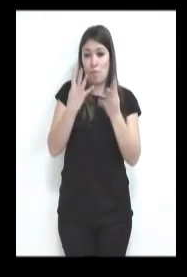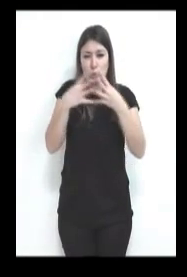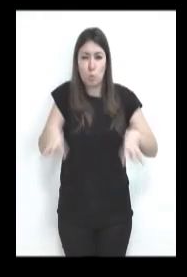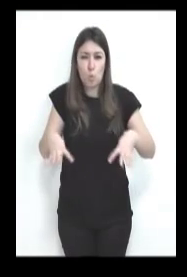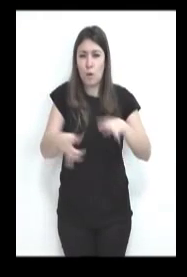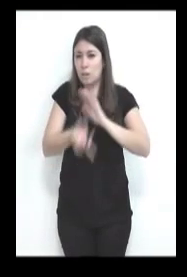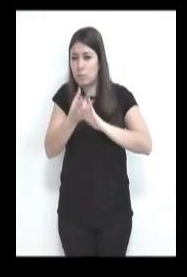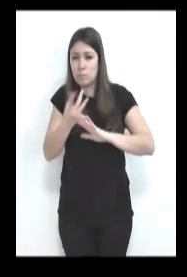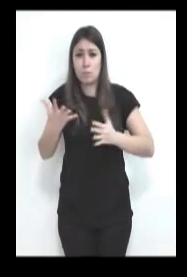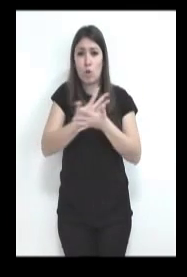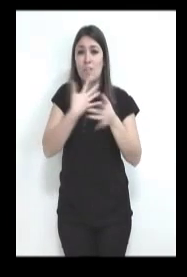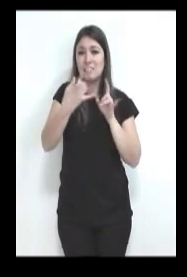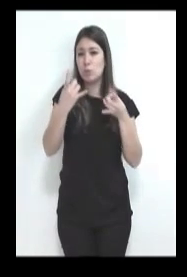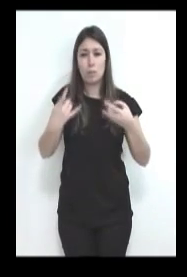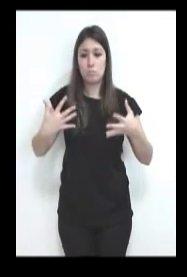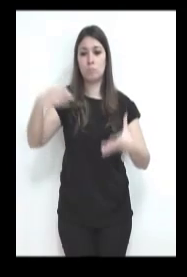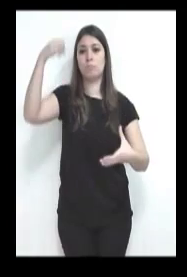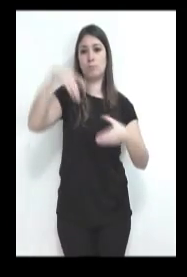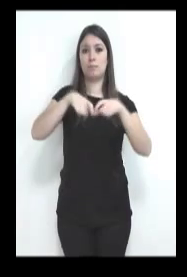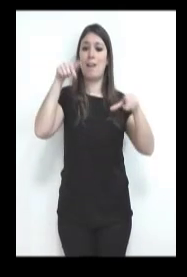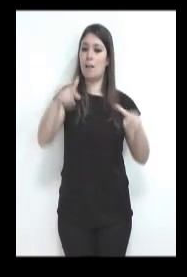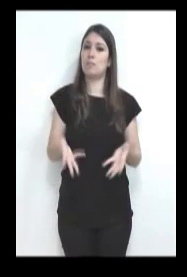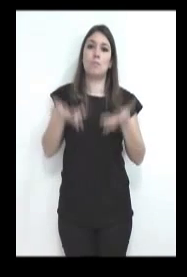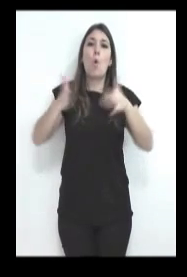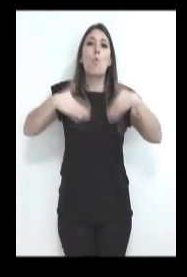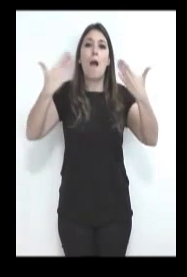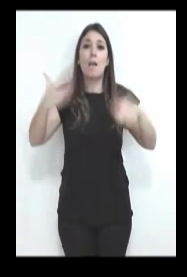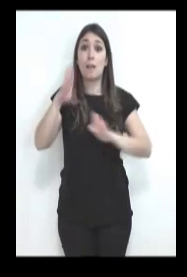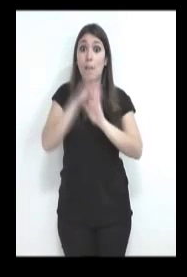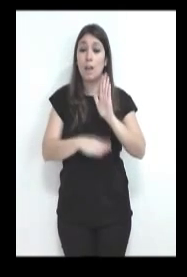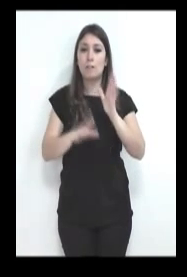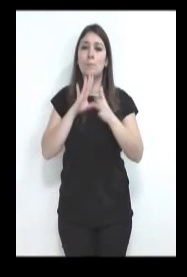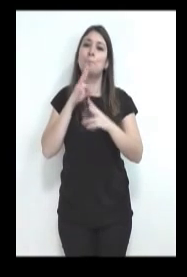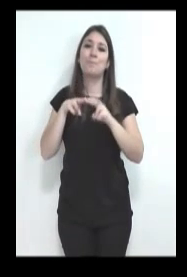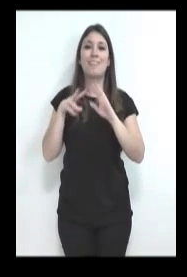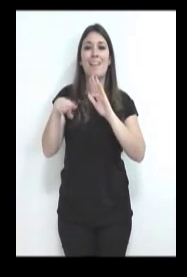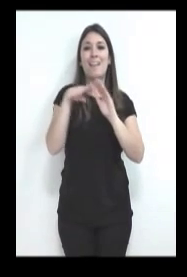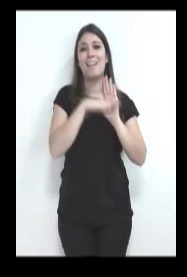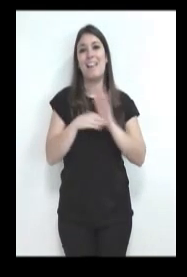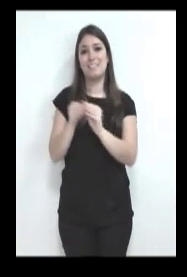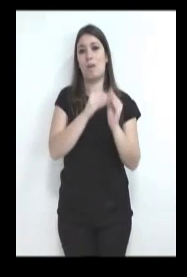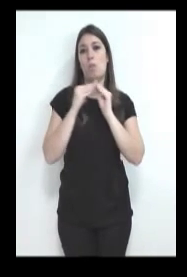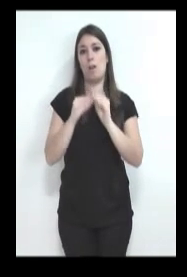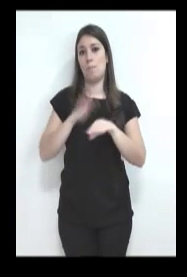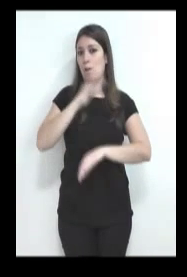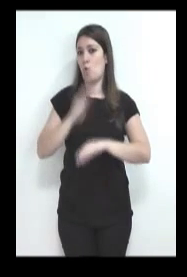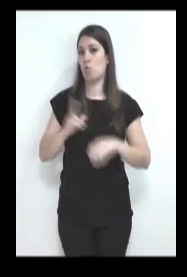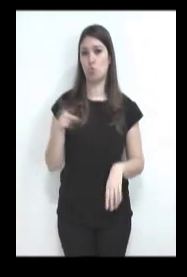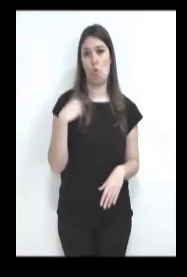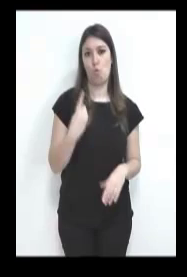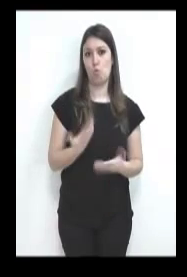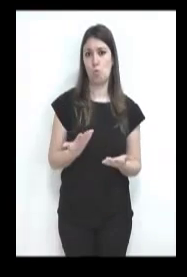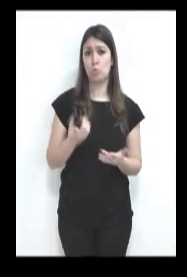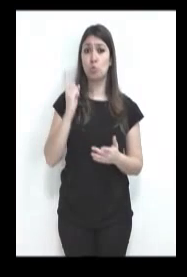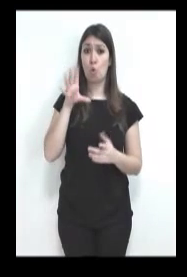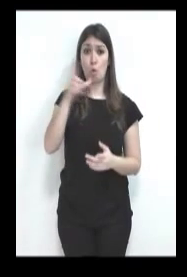infraestructura y sensores, etcétera, estén disponibles para cualquier aplicación, que haya un estándar realmente, y en eso se está trabajando no solo a